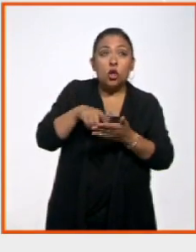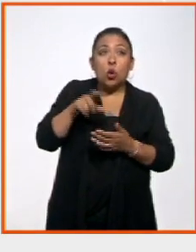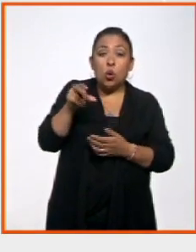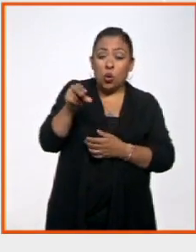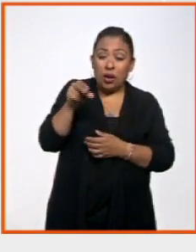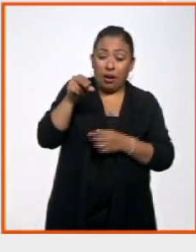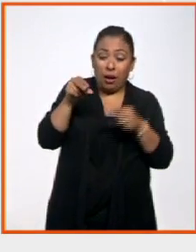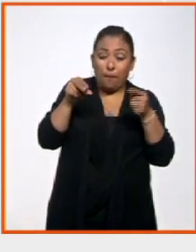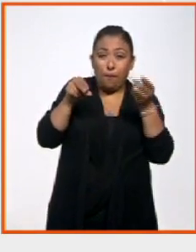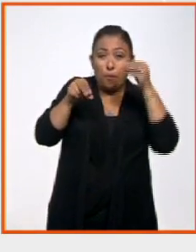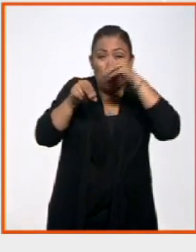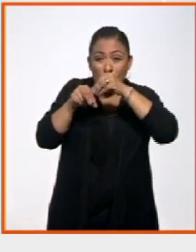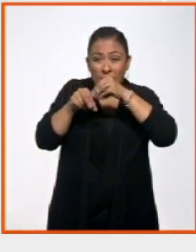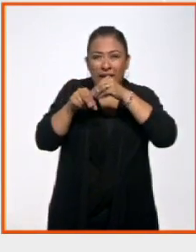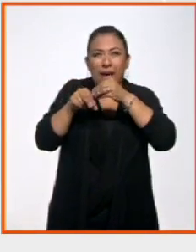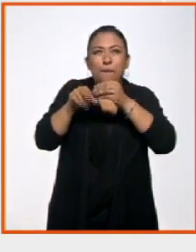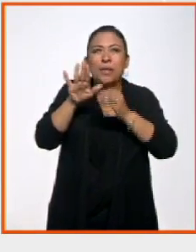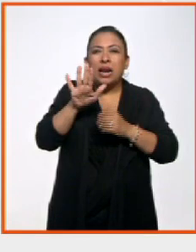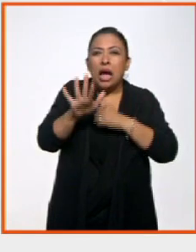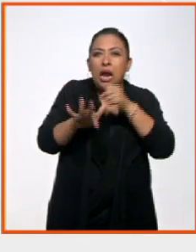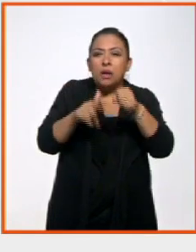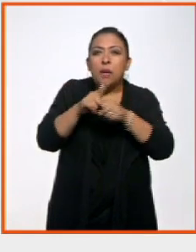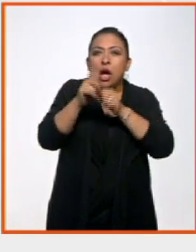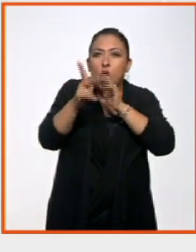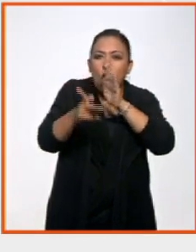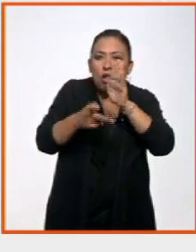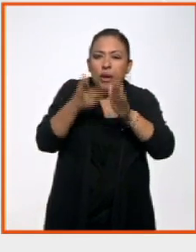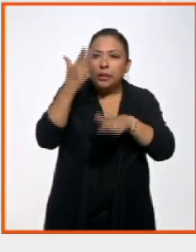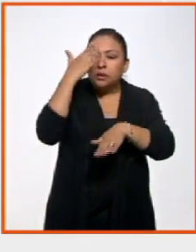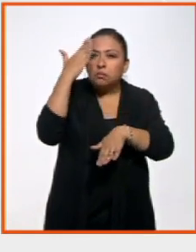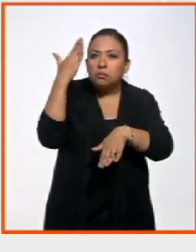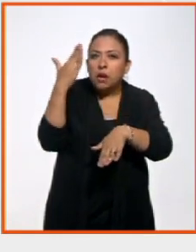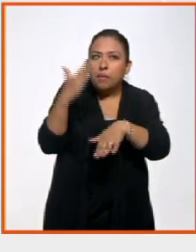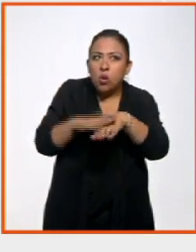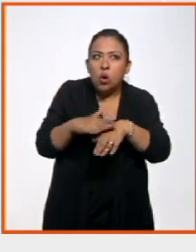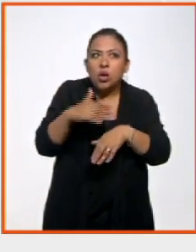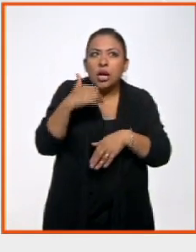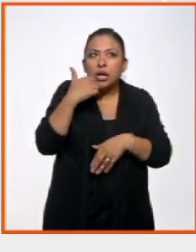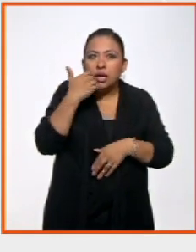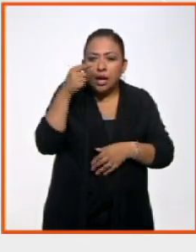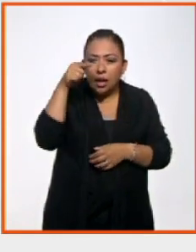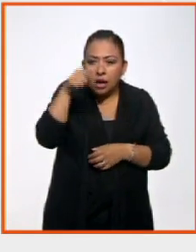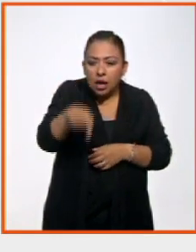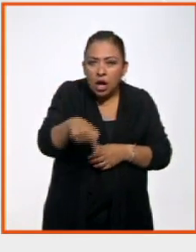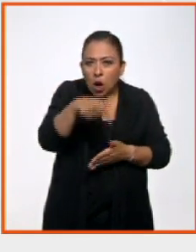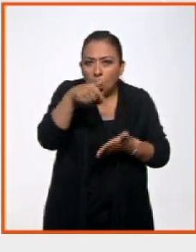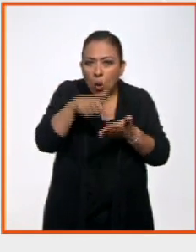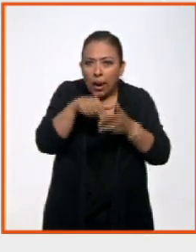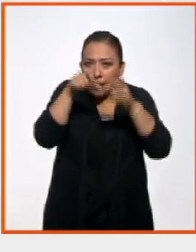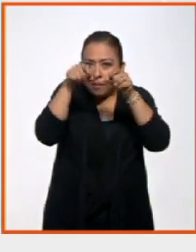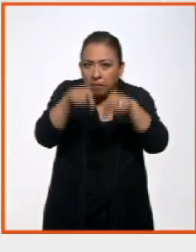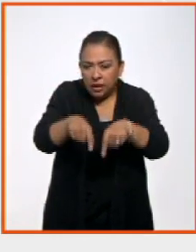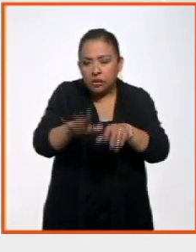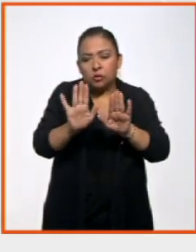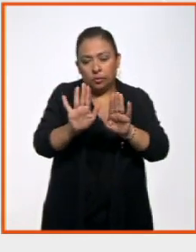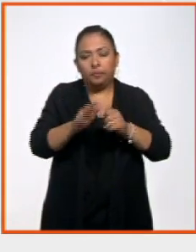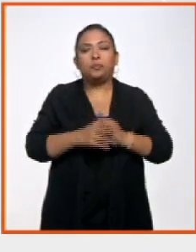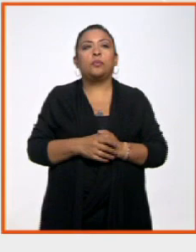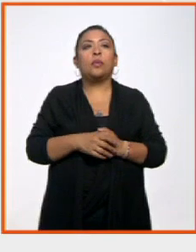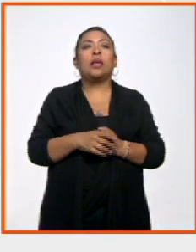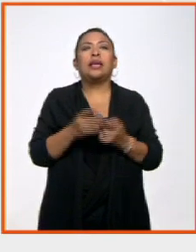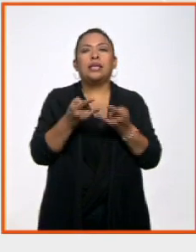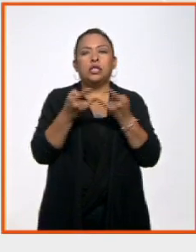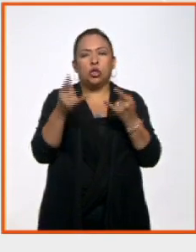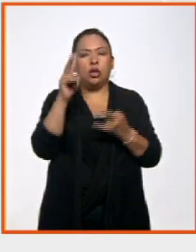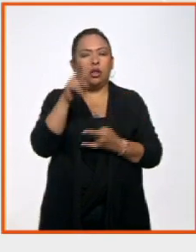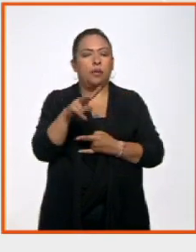se reactiva esa zona es como si el animal tuviera nuevamente la memoria de encontrarse en esa parte de laberinto en este momento de la historia